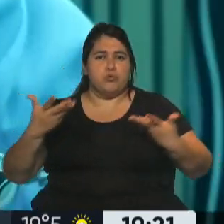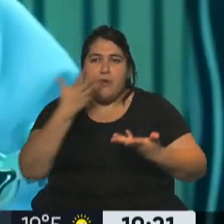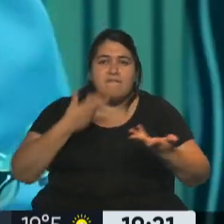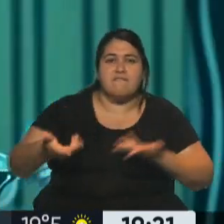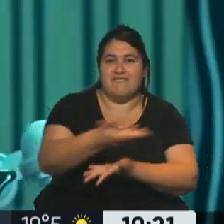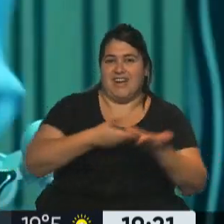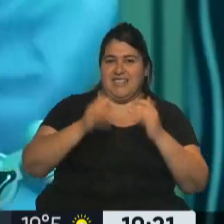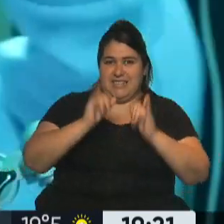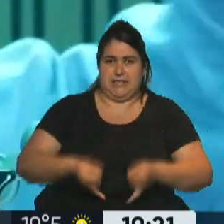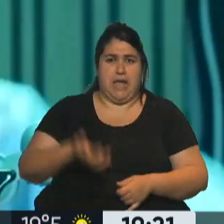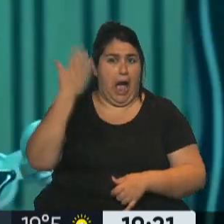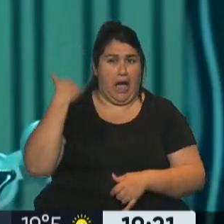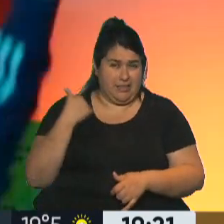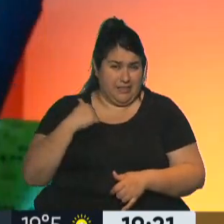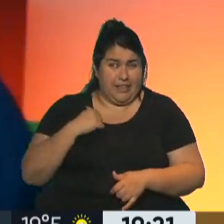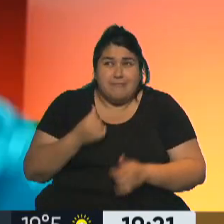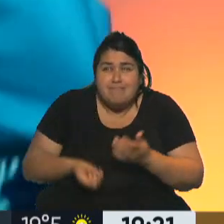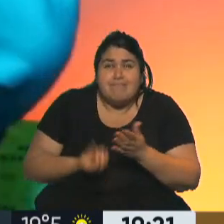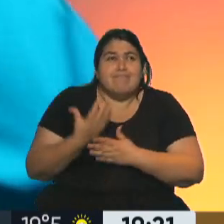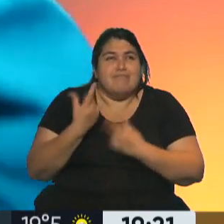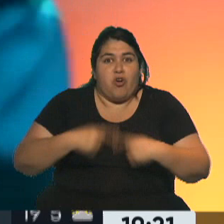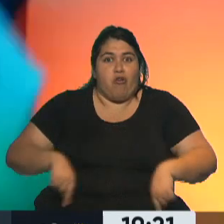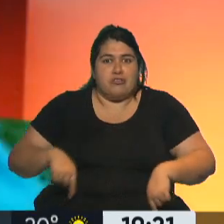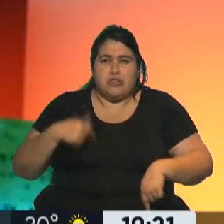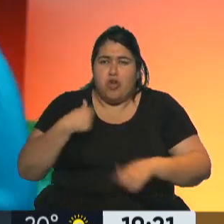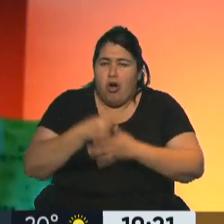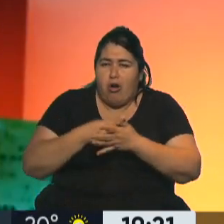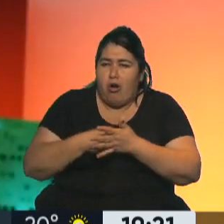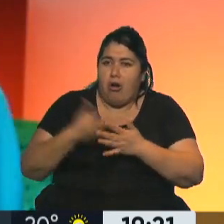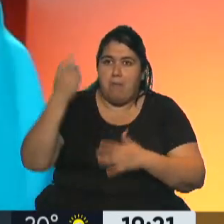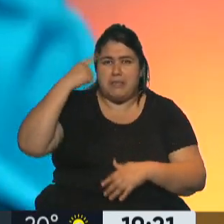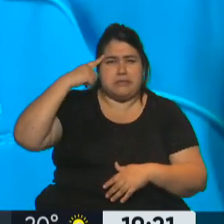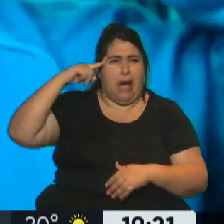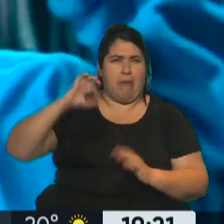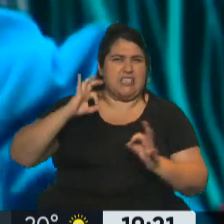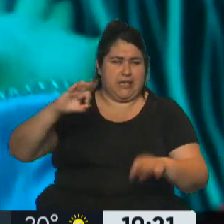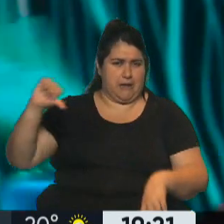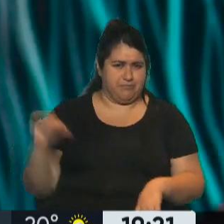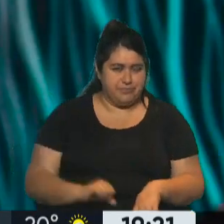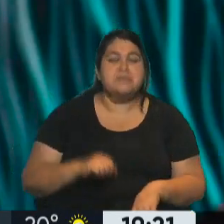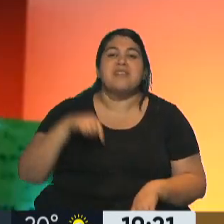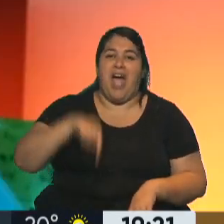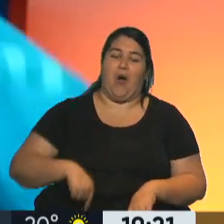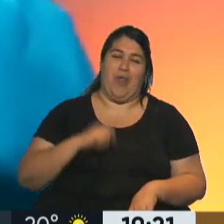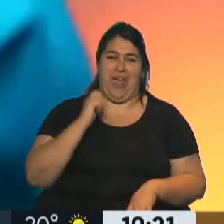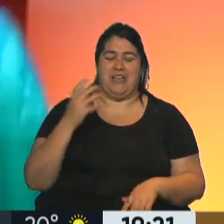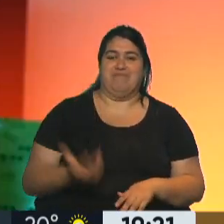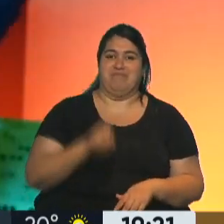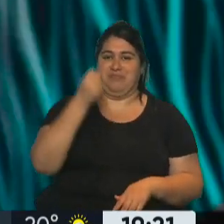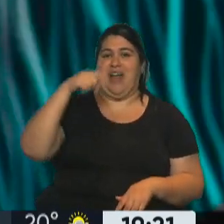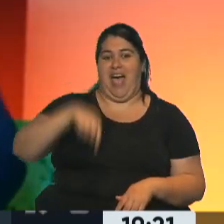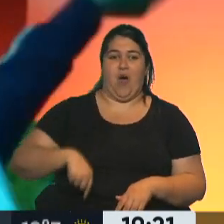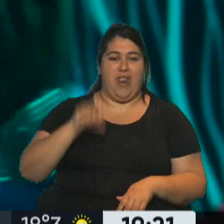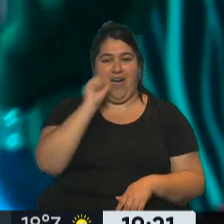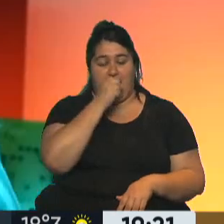en donde no había ni chance de lograr lo que logré. O eso creía. Celda 4 es lo que presenta ahí